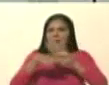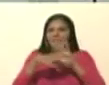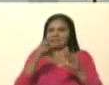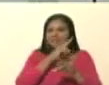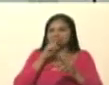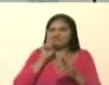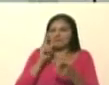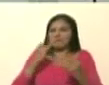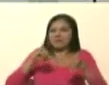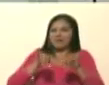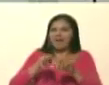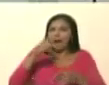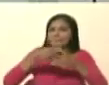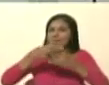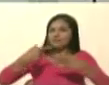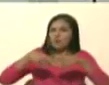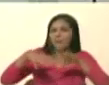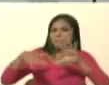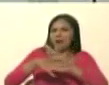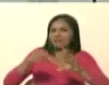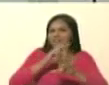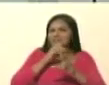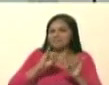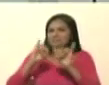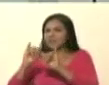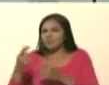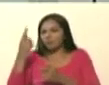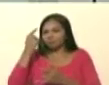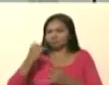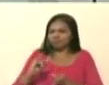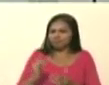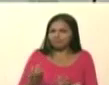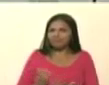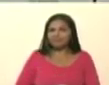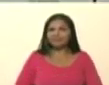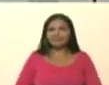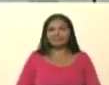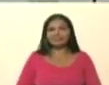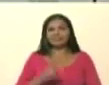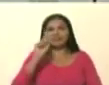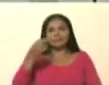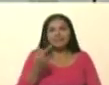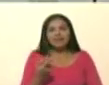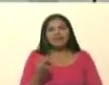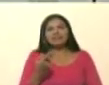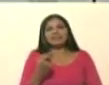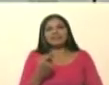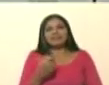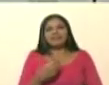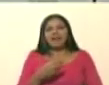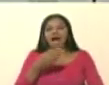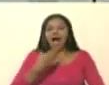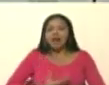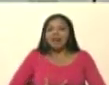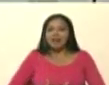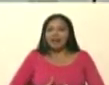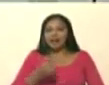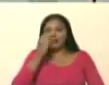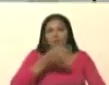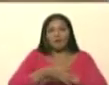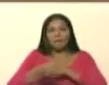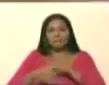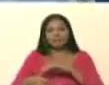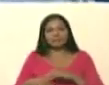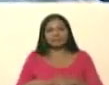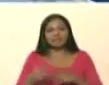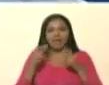igualita bueno saludos igualmente al alcalde ramón hidalgo del municipio andrés bello me abrazo